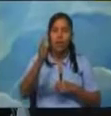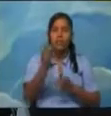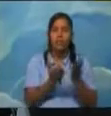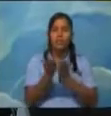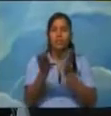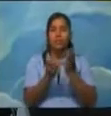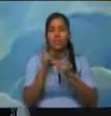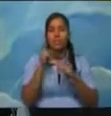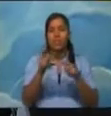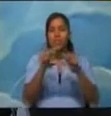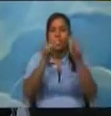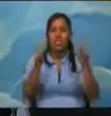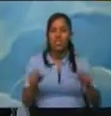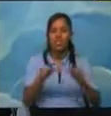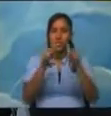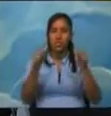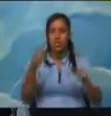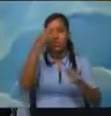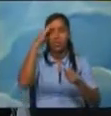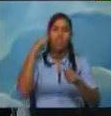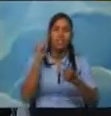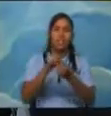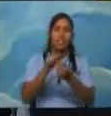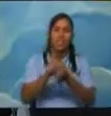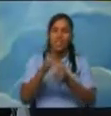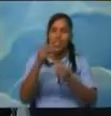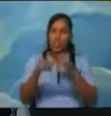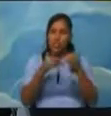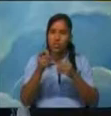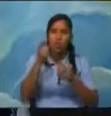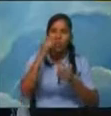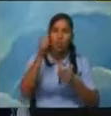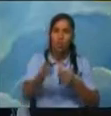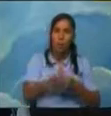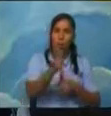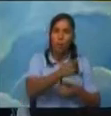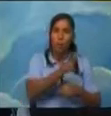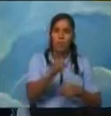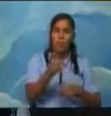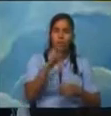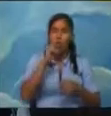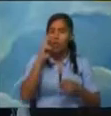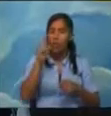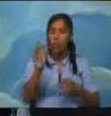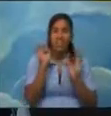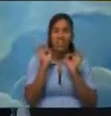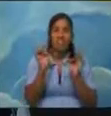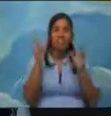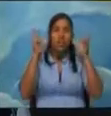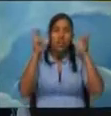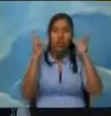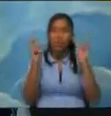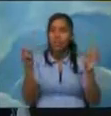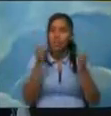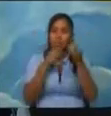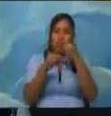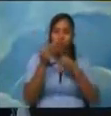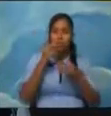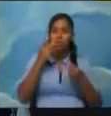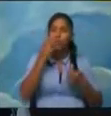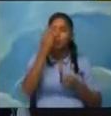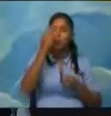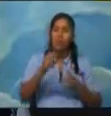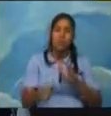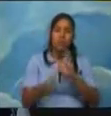a dioses hechos de manos de hombre, de madera y piedra, que no ven, ni oyen, ni comen, ni huelen. Mas